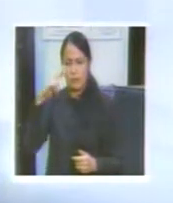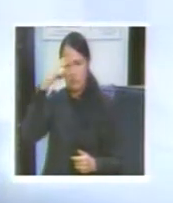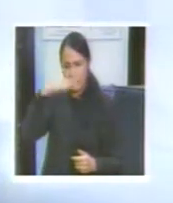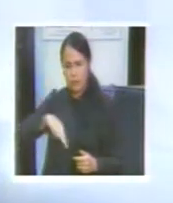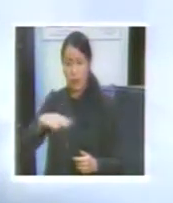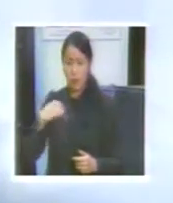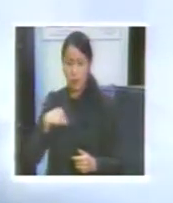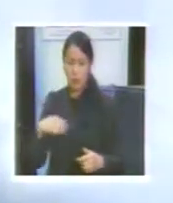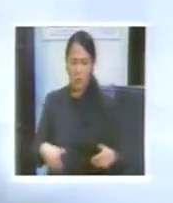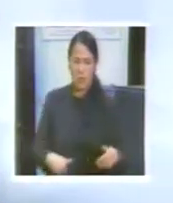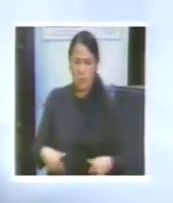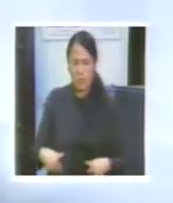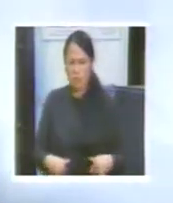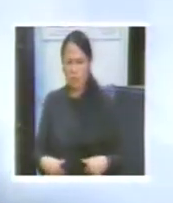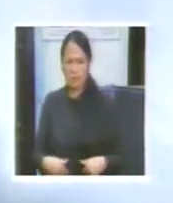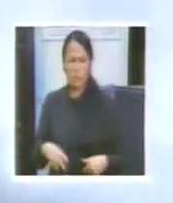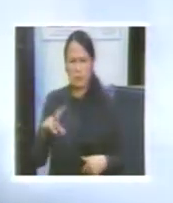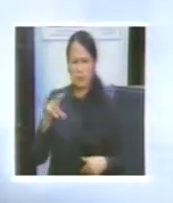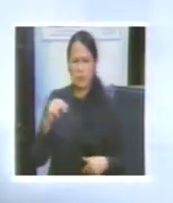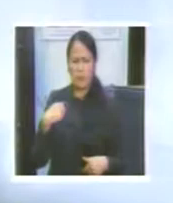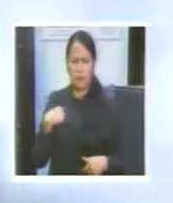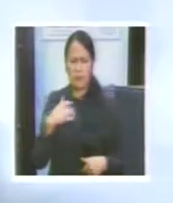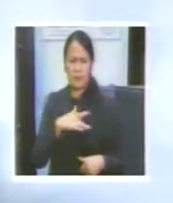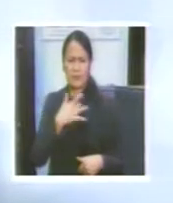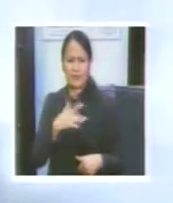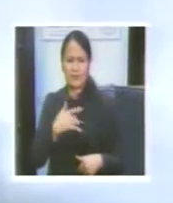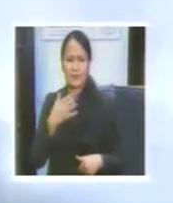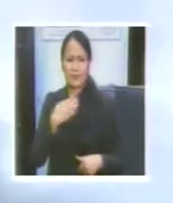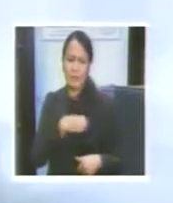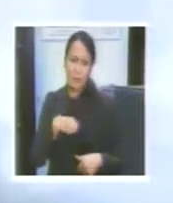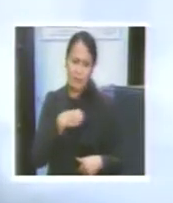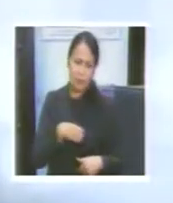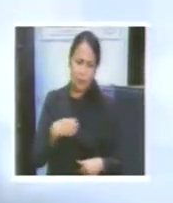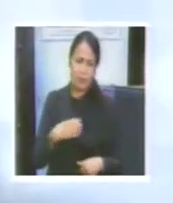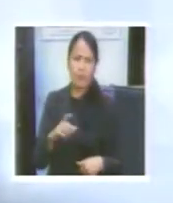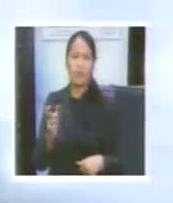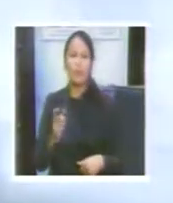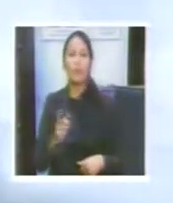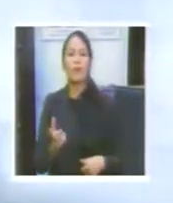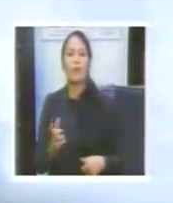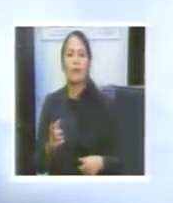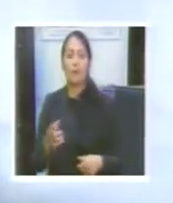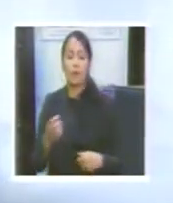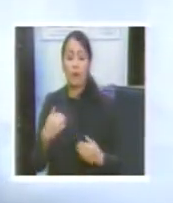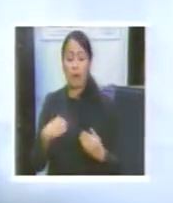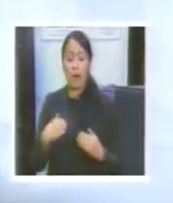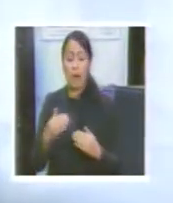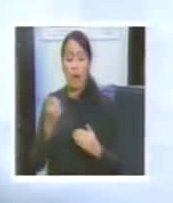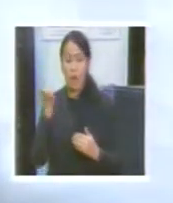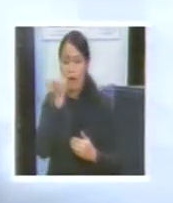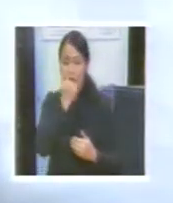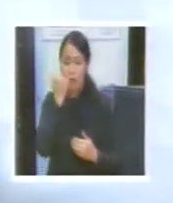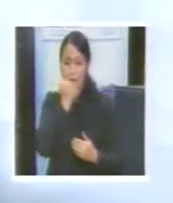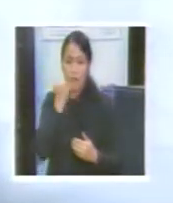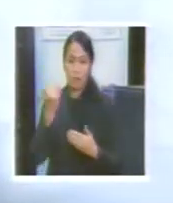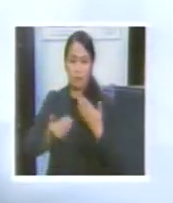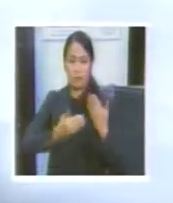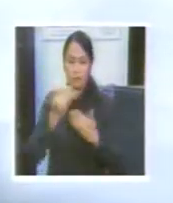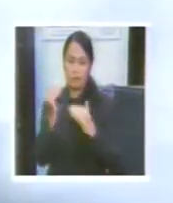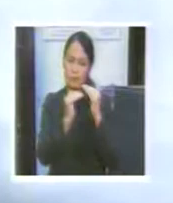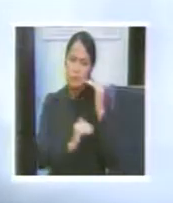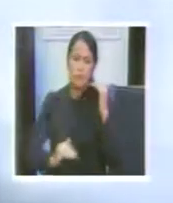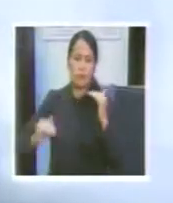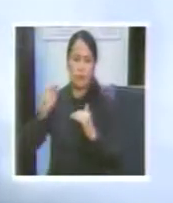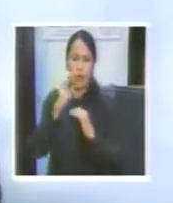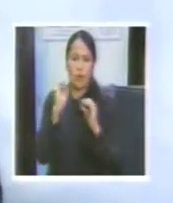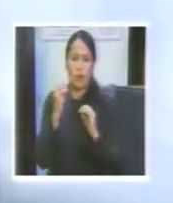yo no me molesto, sino que al contrario, me siento muy contento cuando los estudiantes me rebasan, me superan o tienen una mucho mejor idea